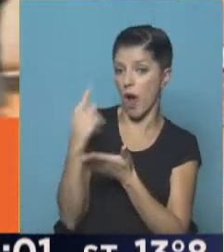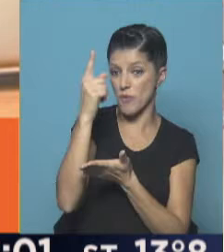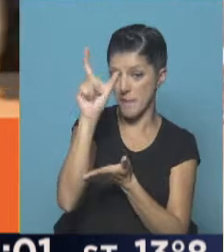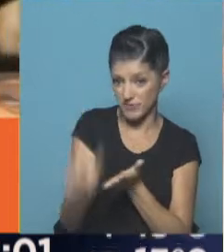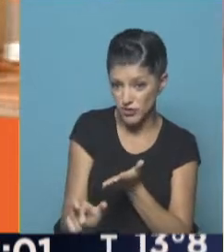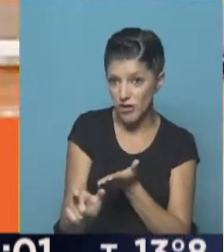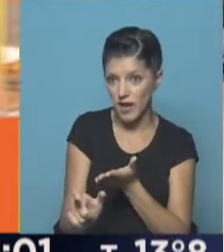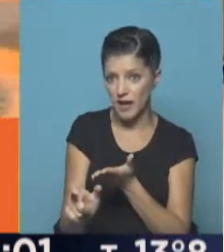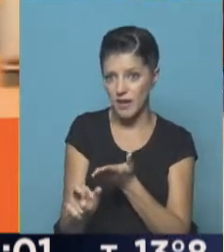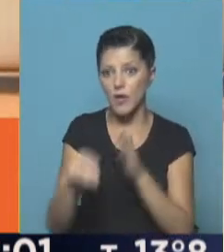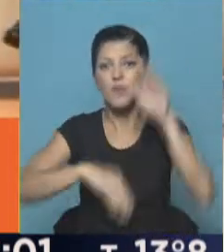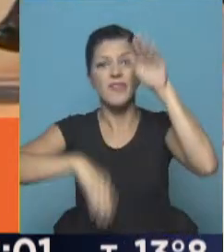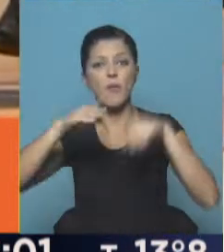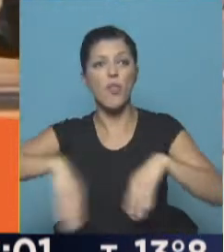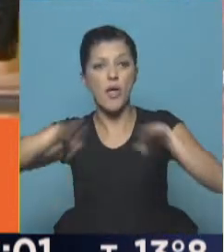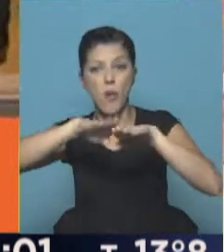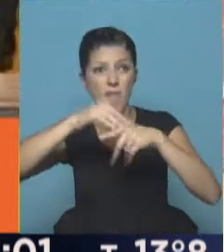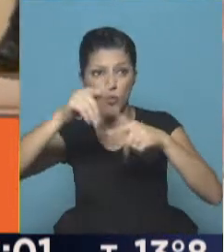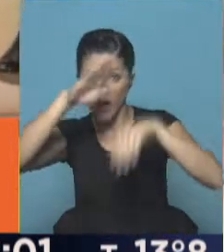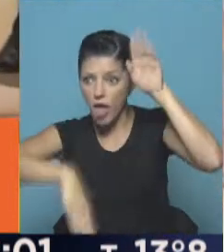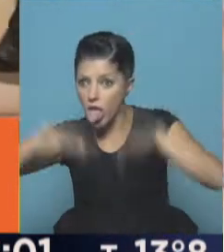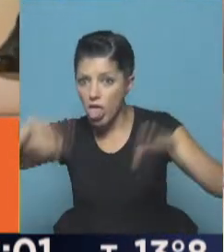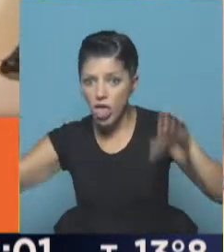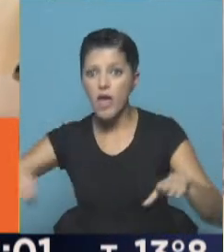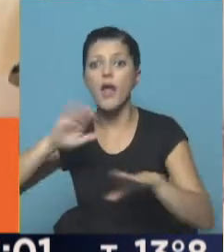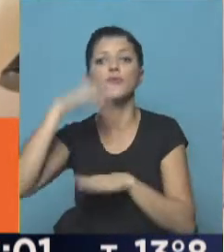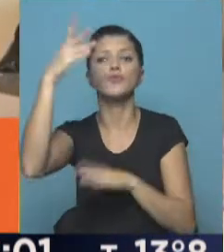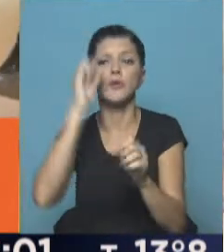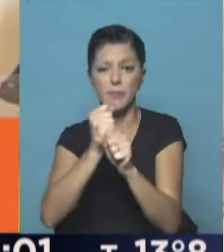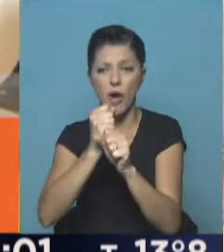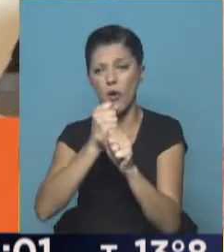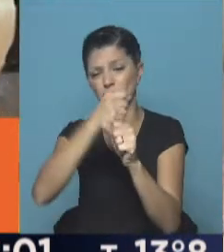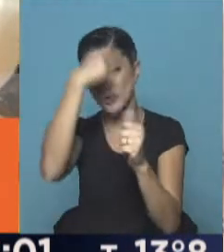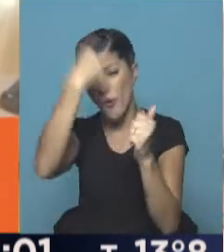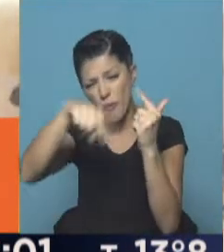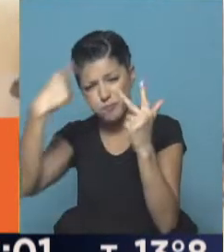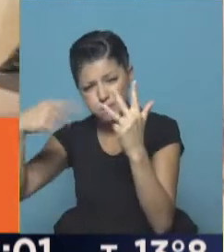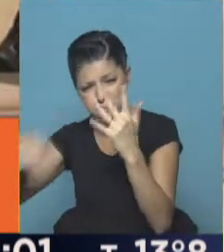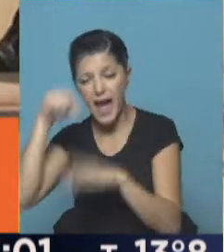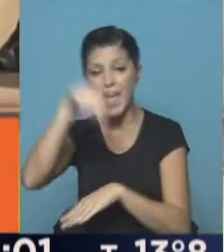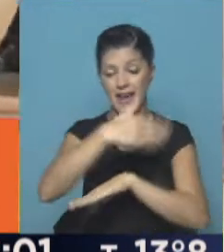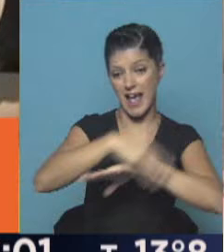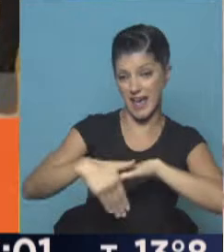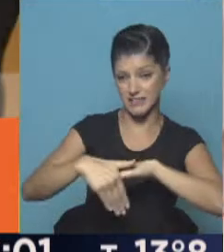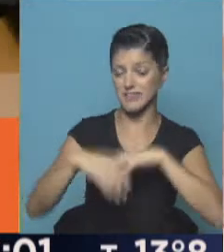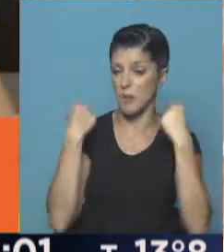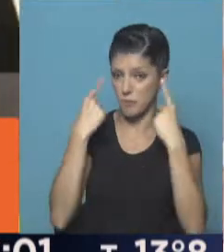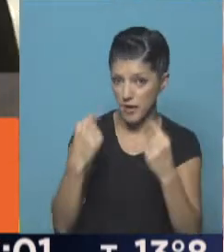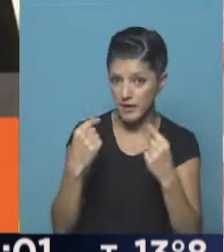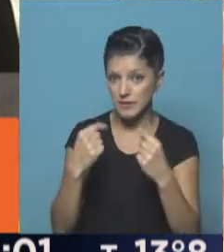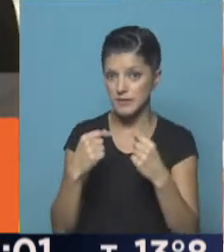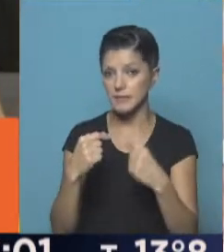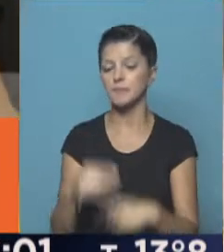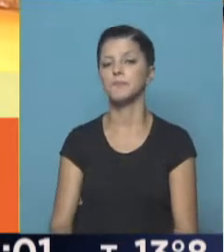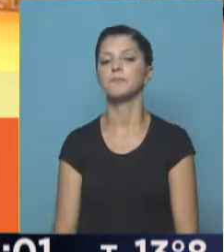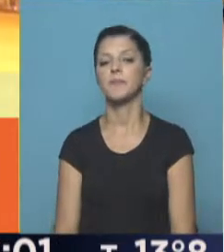la desigualdad, el futuro del trabajo. Todo este tipo de cuestiones se manifiestan en las calles y hay un vacío muy grande.